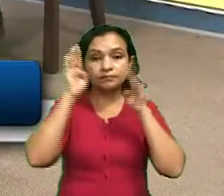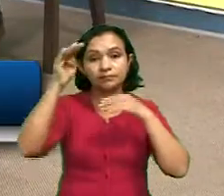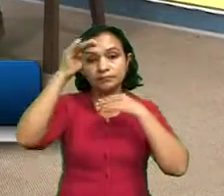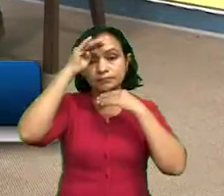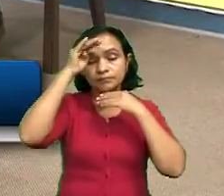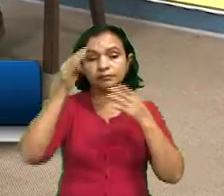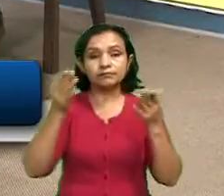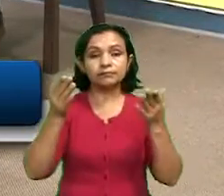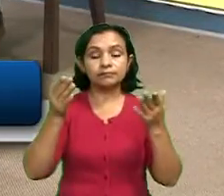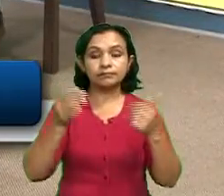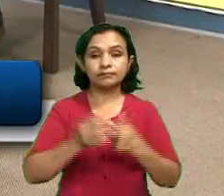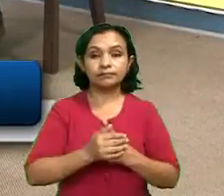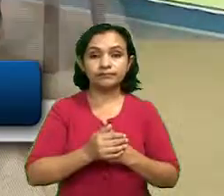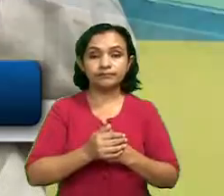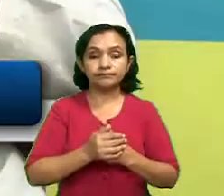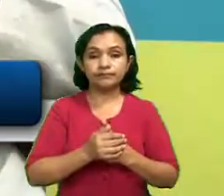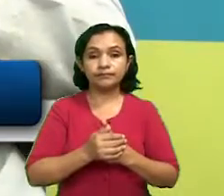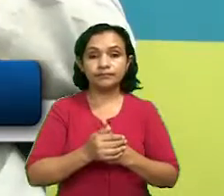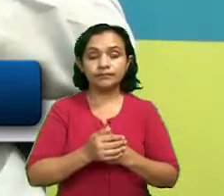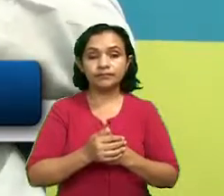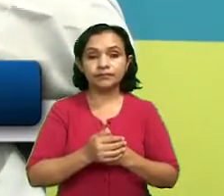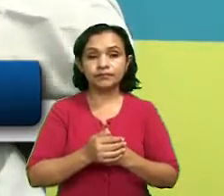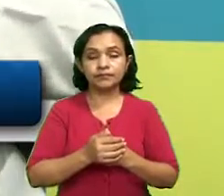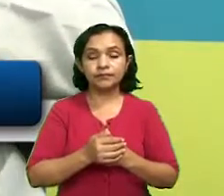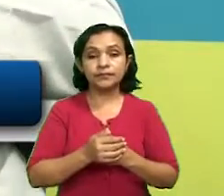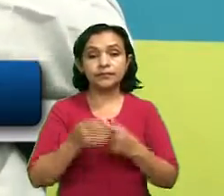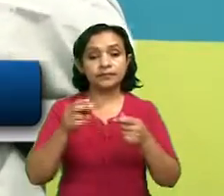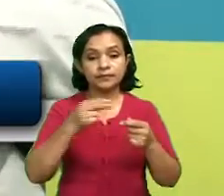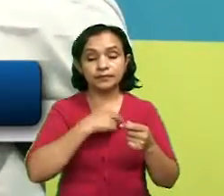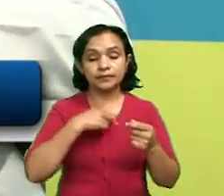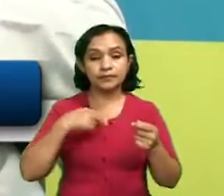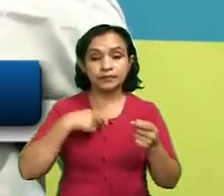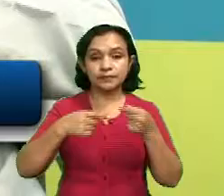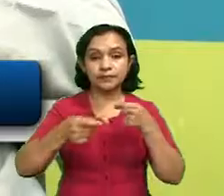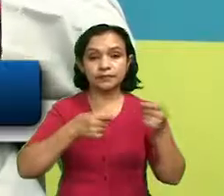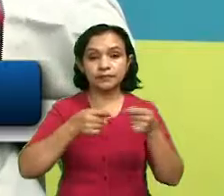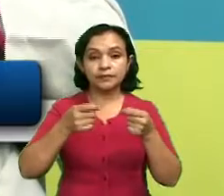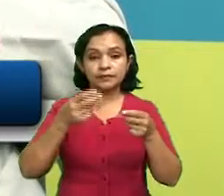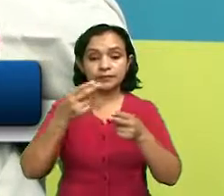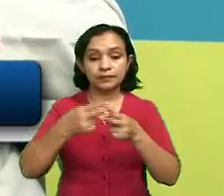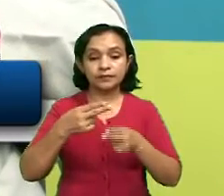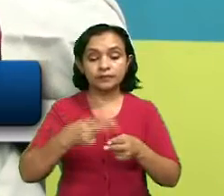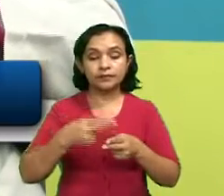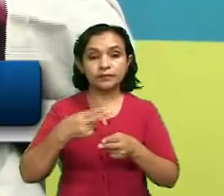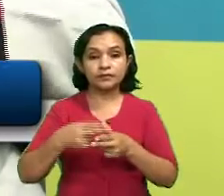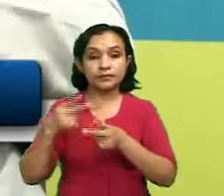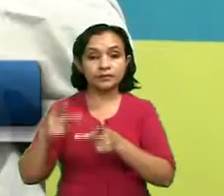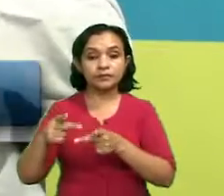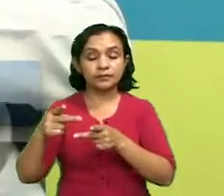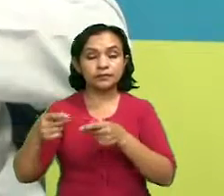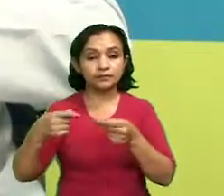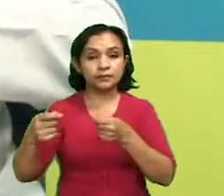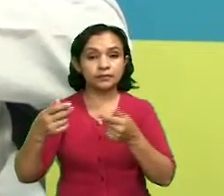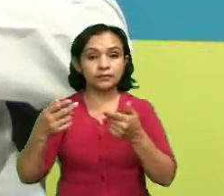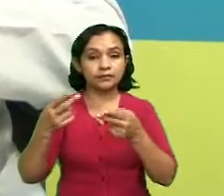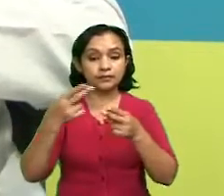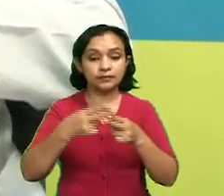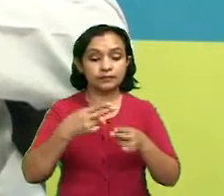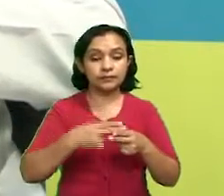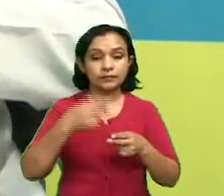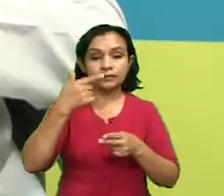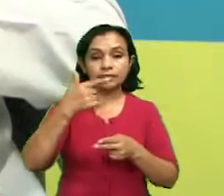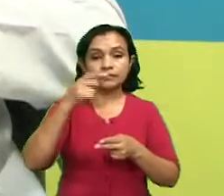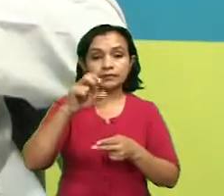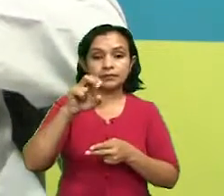es que ellos lo que te están apuntando, te están diciendo, es un nombre comercial. Sí. Nosotros trabajamos con nombres